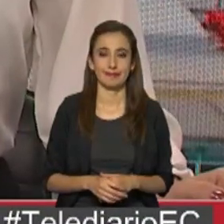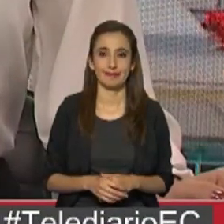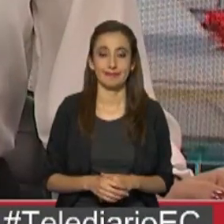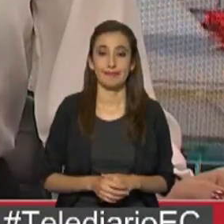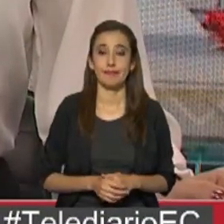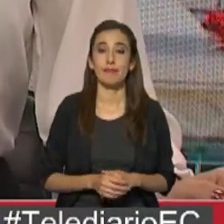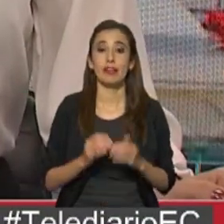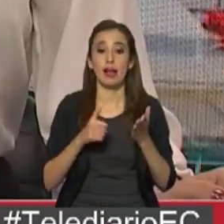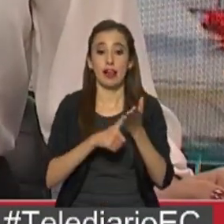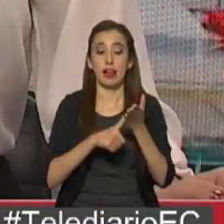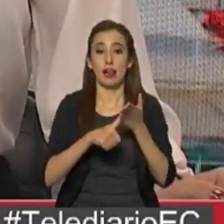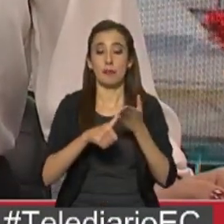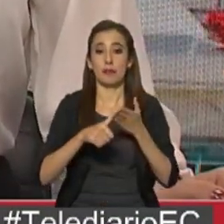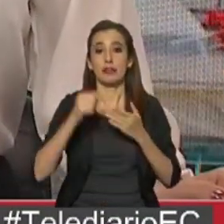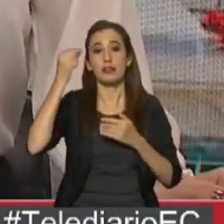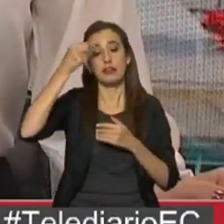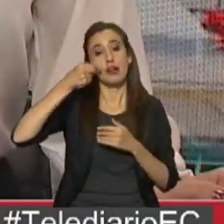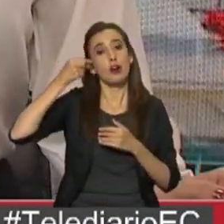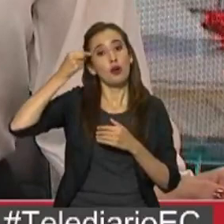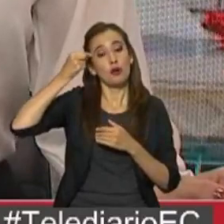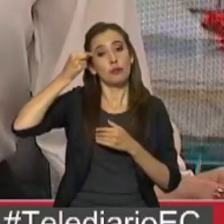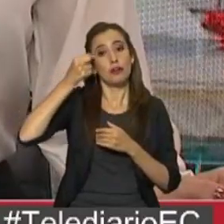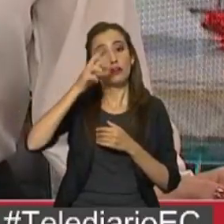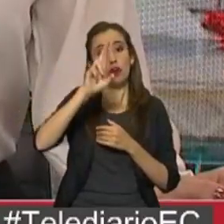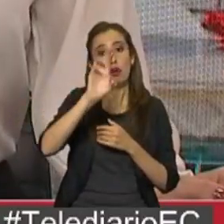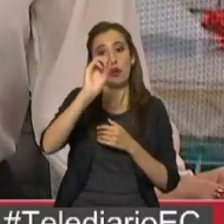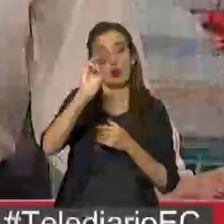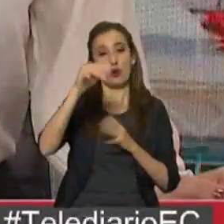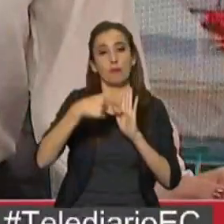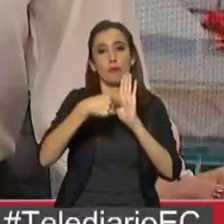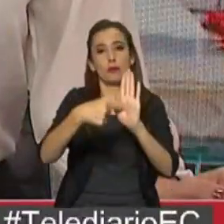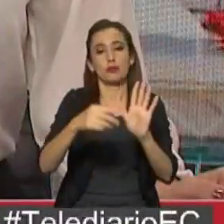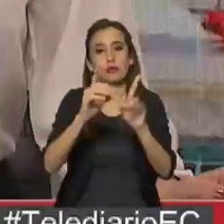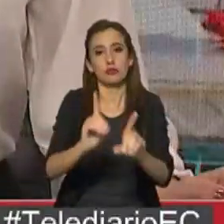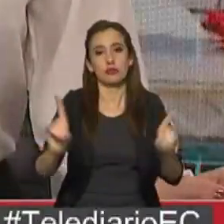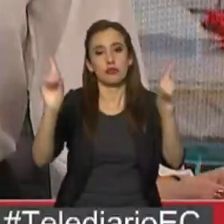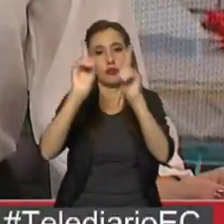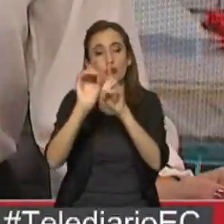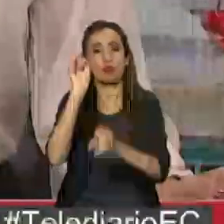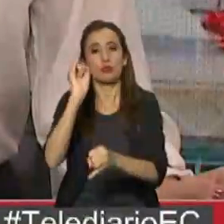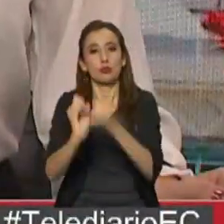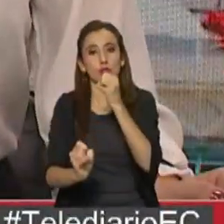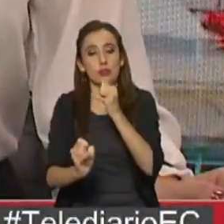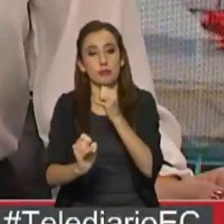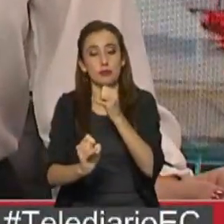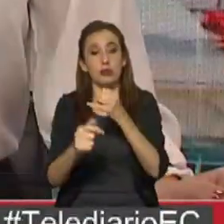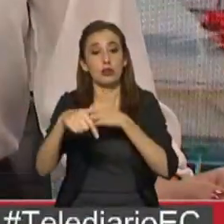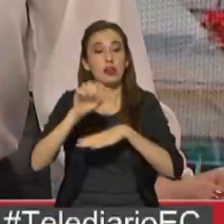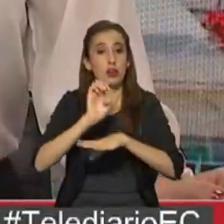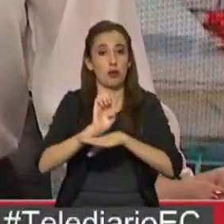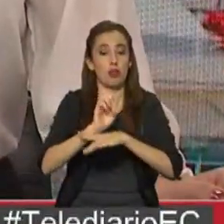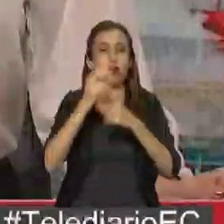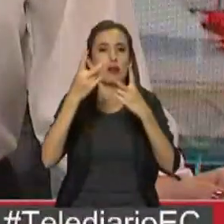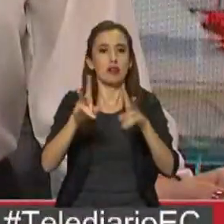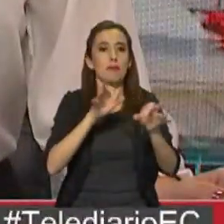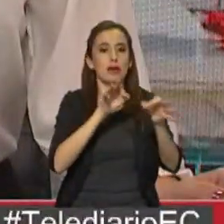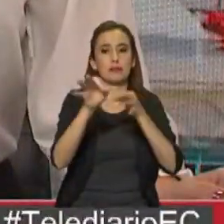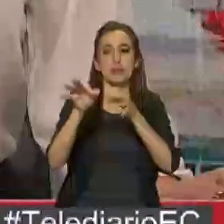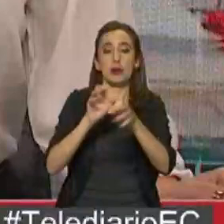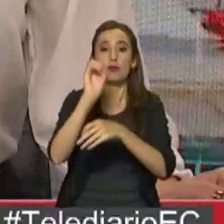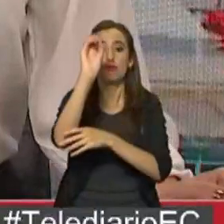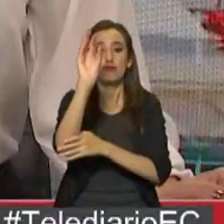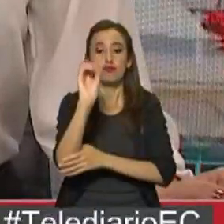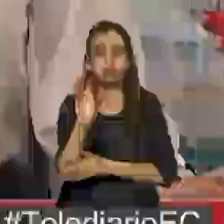la ministra de gobierno maría paula romo dio a conocer las últimas cifras de casos de kobe 19 en ecuador explicó el mecanismo de la semaforización